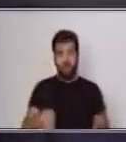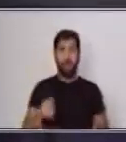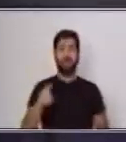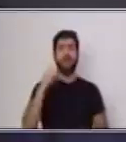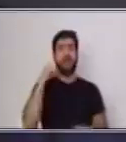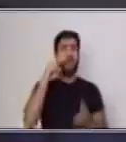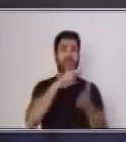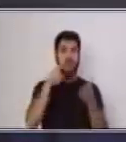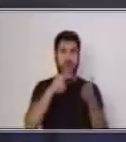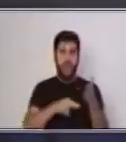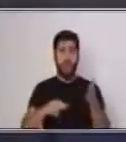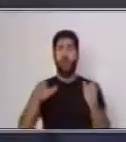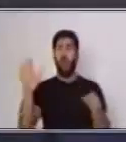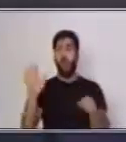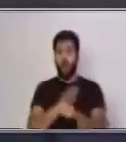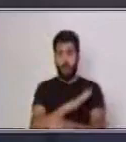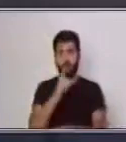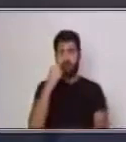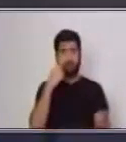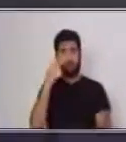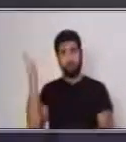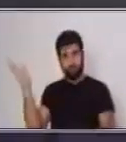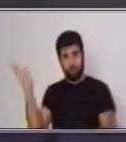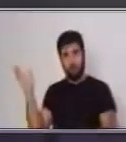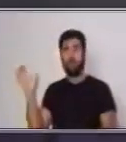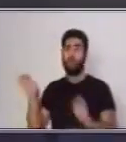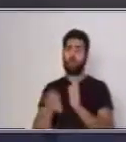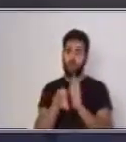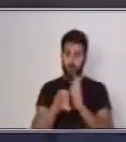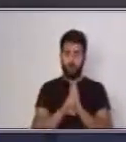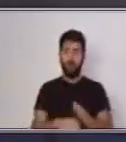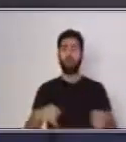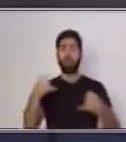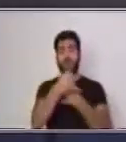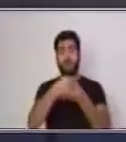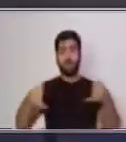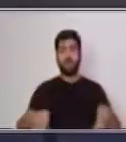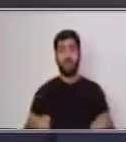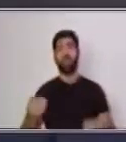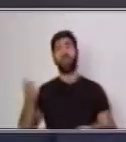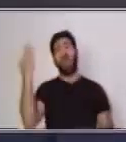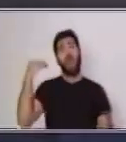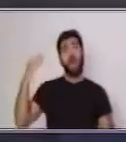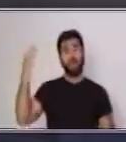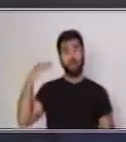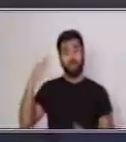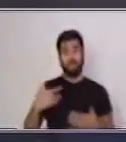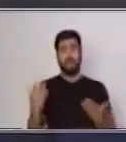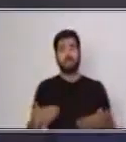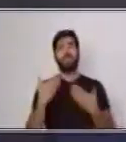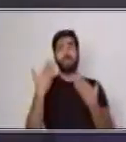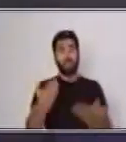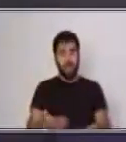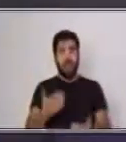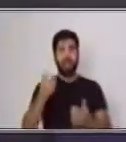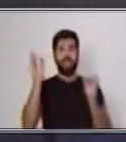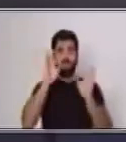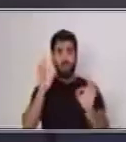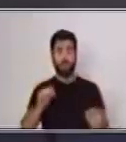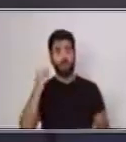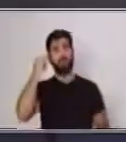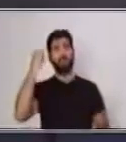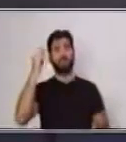Por ejemplo, los ingenieros de la Edad Media dejaron ingeniosas formas para conseguir aumentar